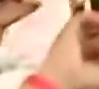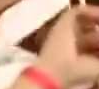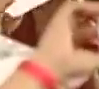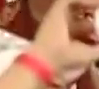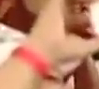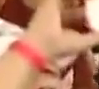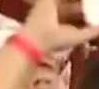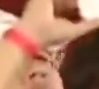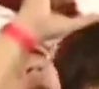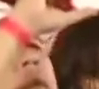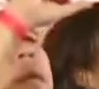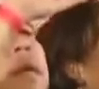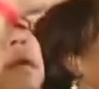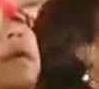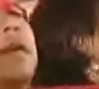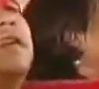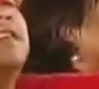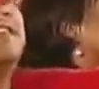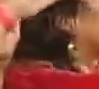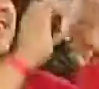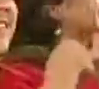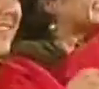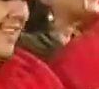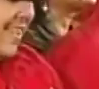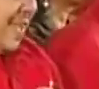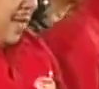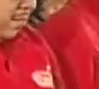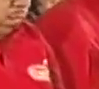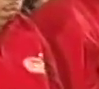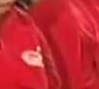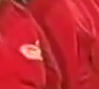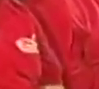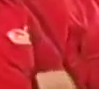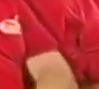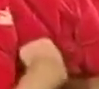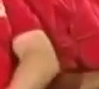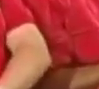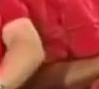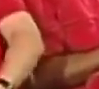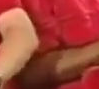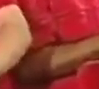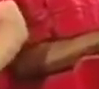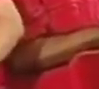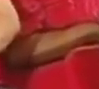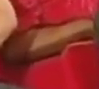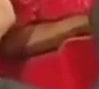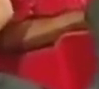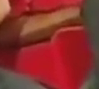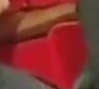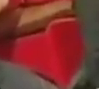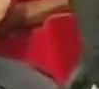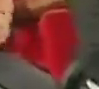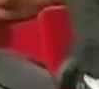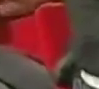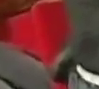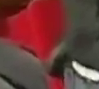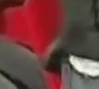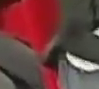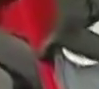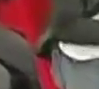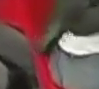pues er un desespero Mara io llegar enfermo me hice pasar y me pusieron